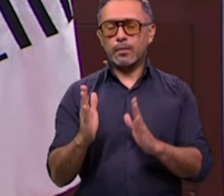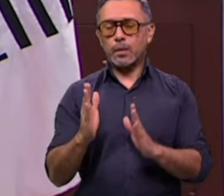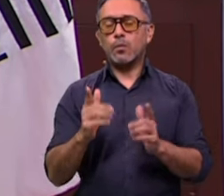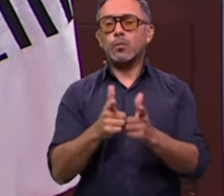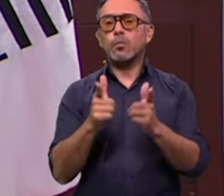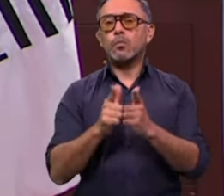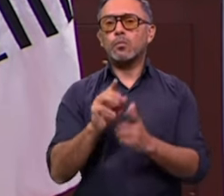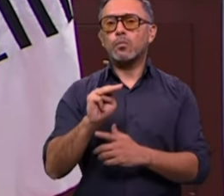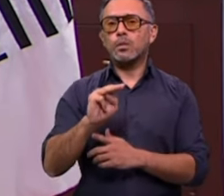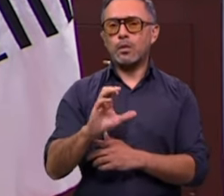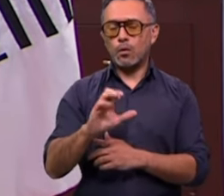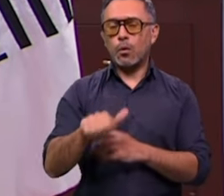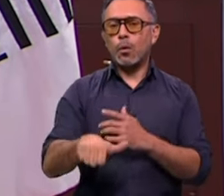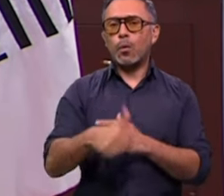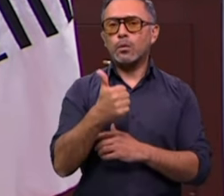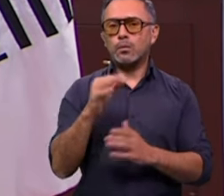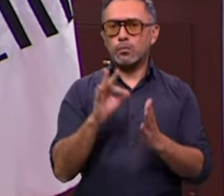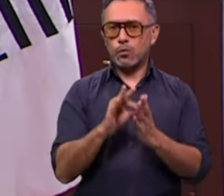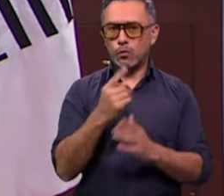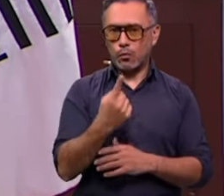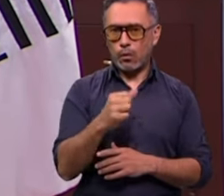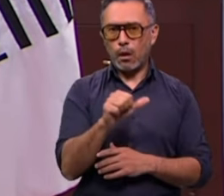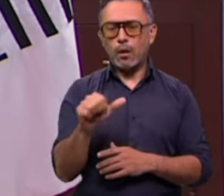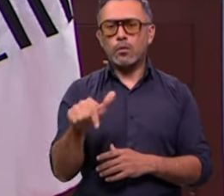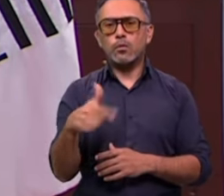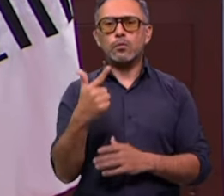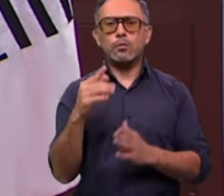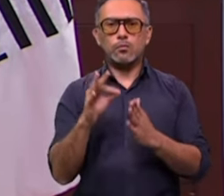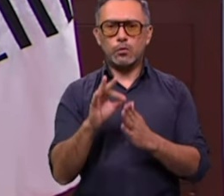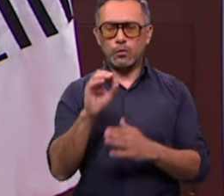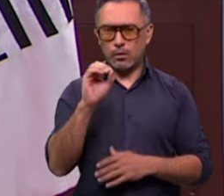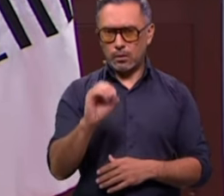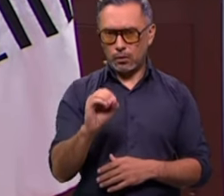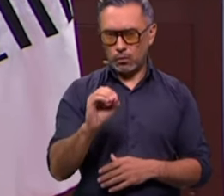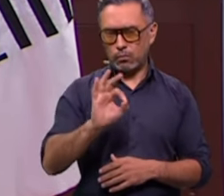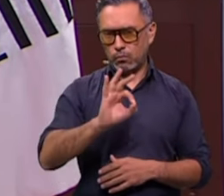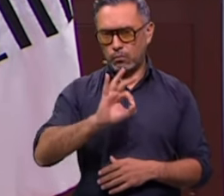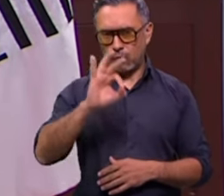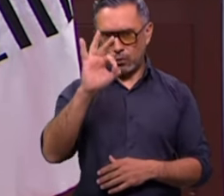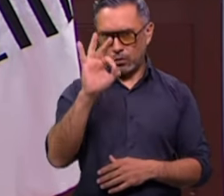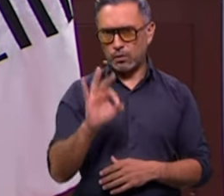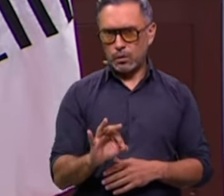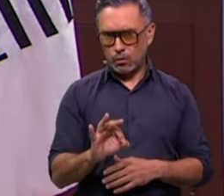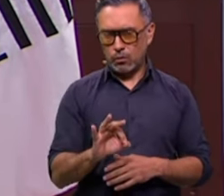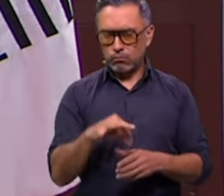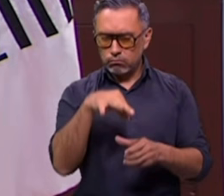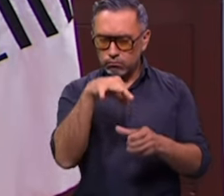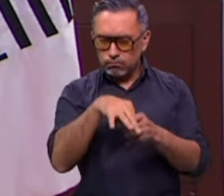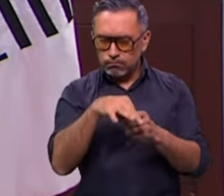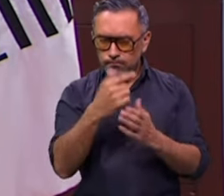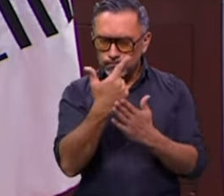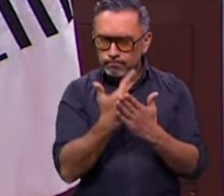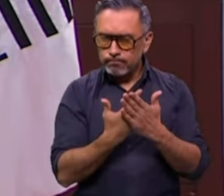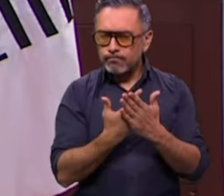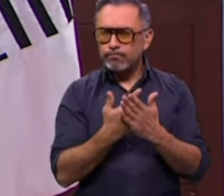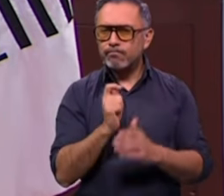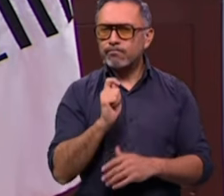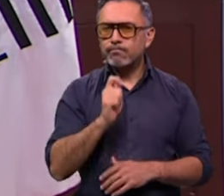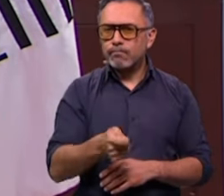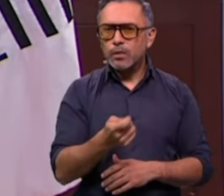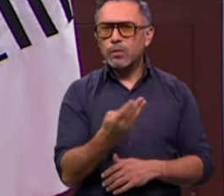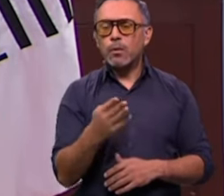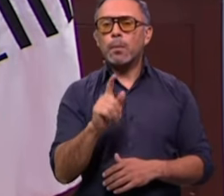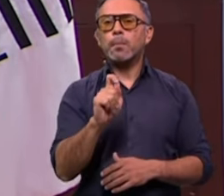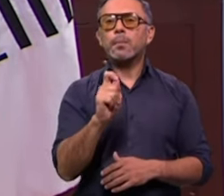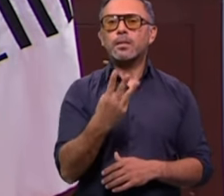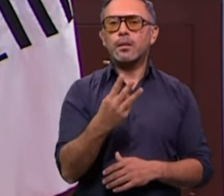Ciudadano, entre 11.1 y 12.0% de la votación, lo que representa entre